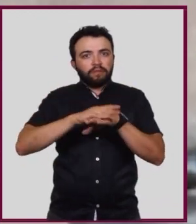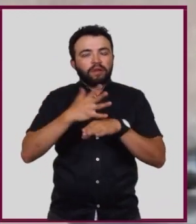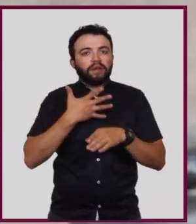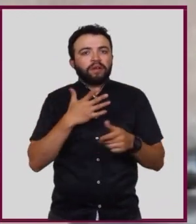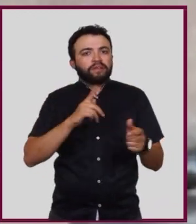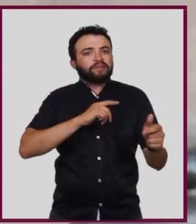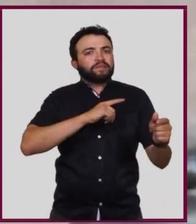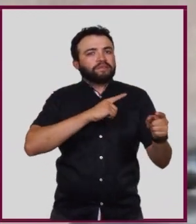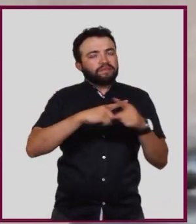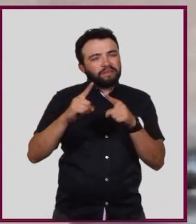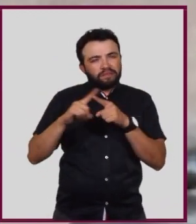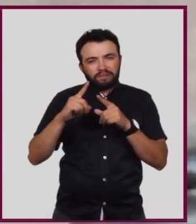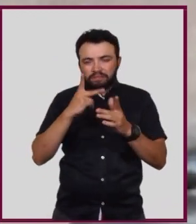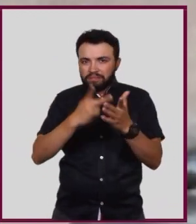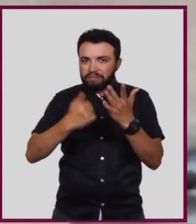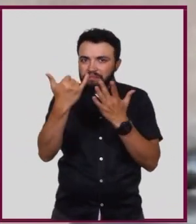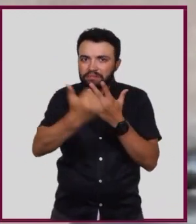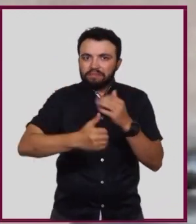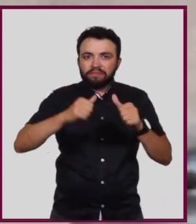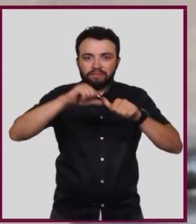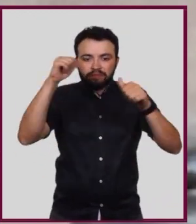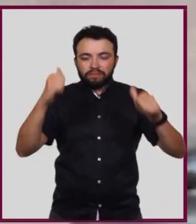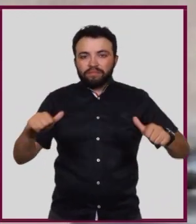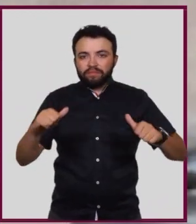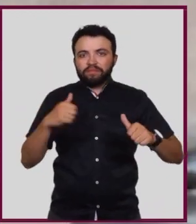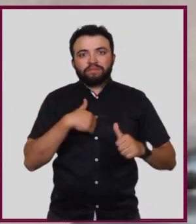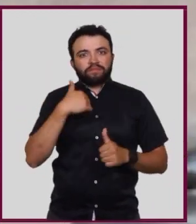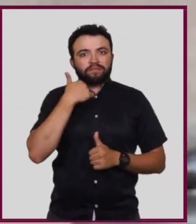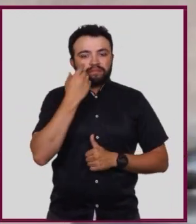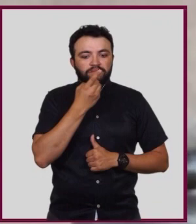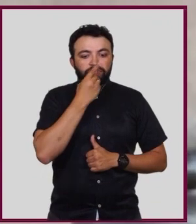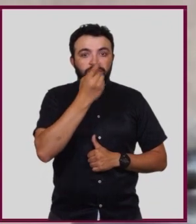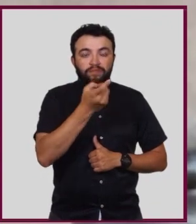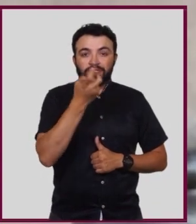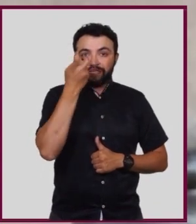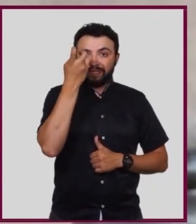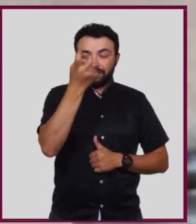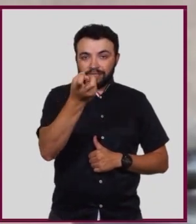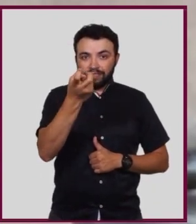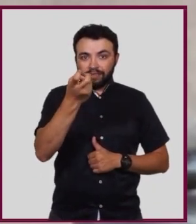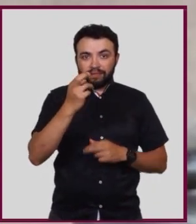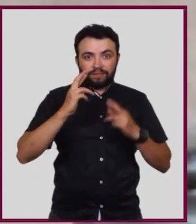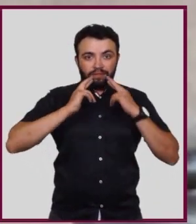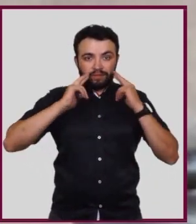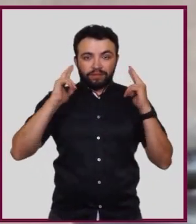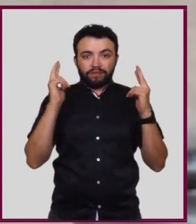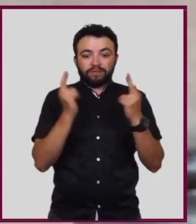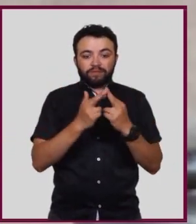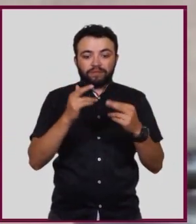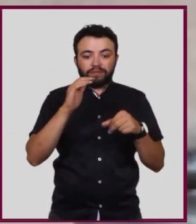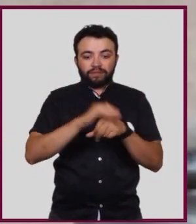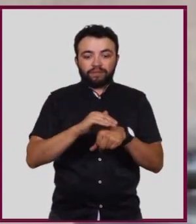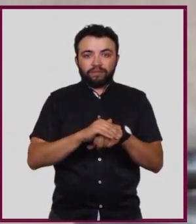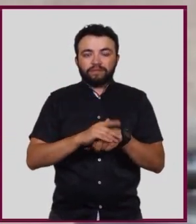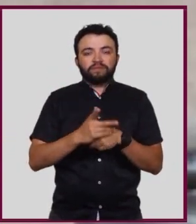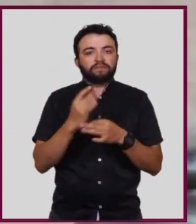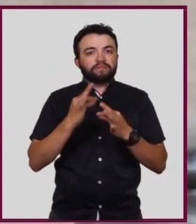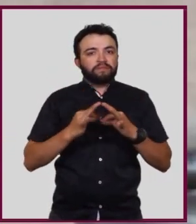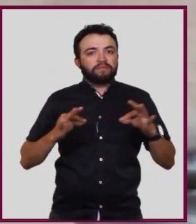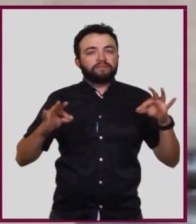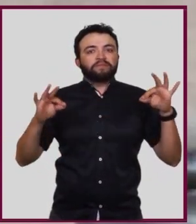salido varios proyectos artísticos! Y me atrevo a decir que fue en estas reuniones entre amigos que se formó una